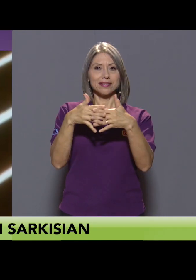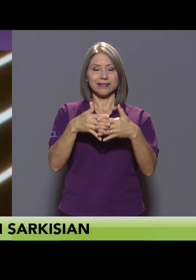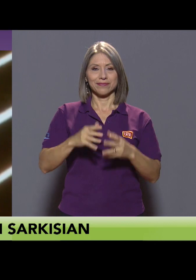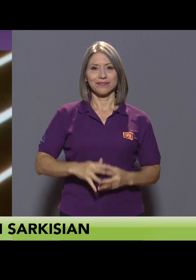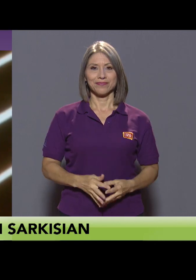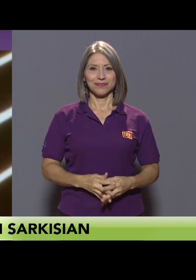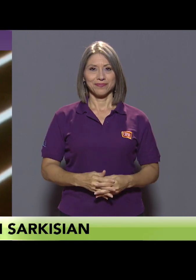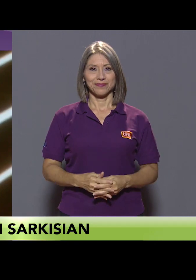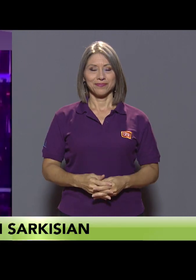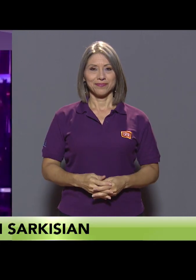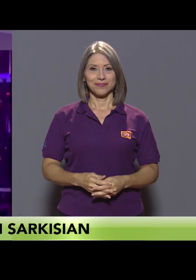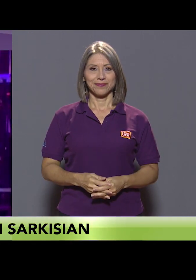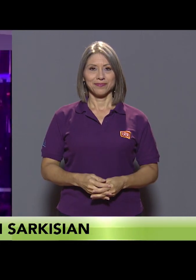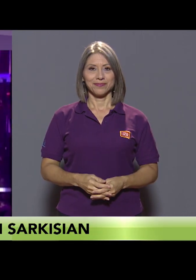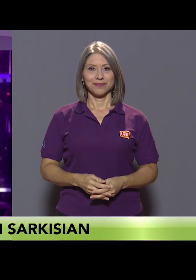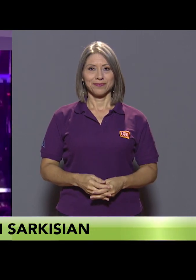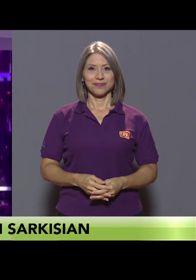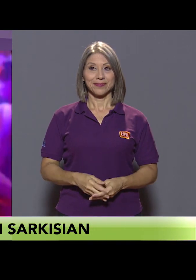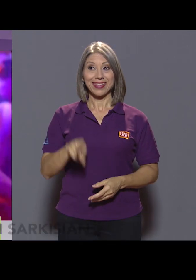Unidos.